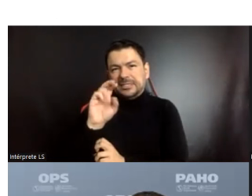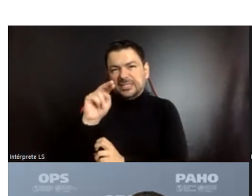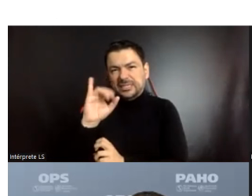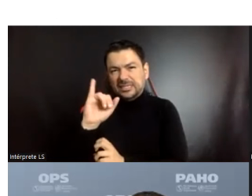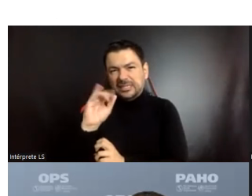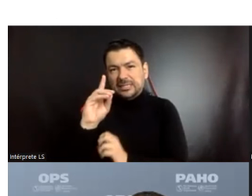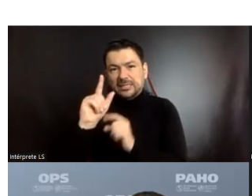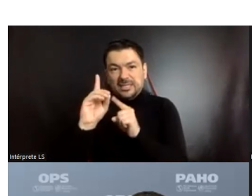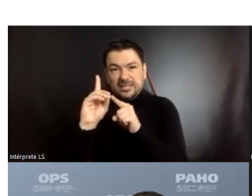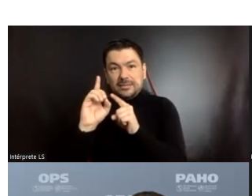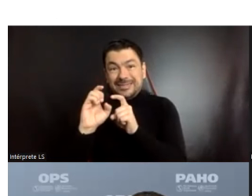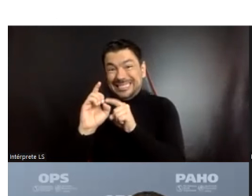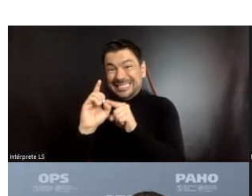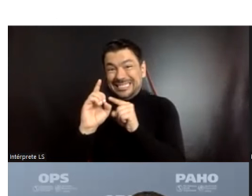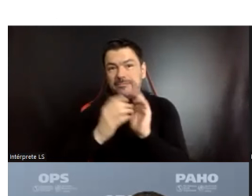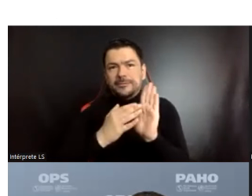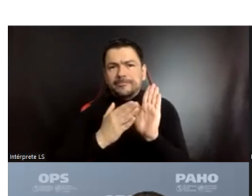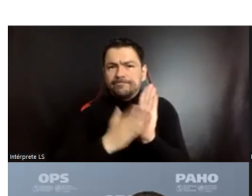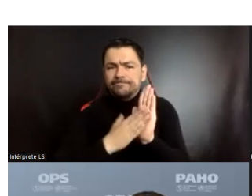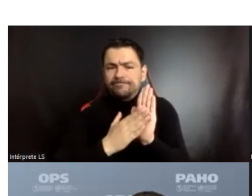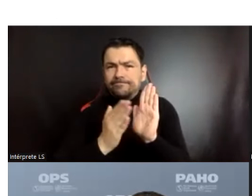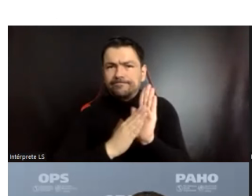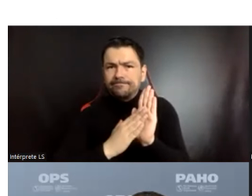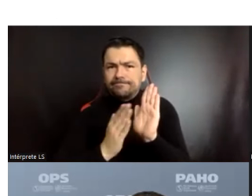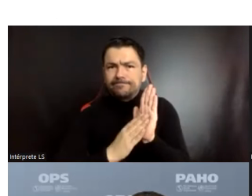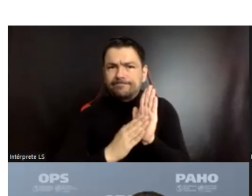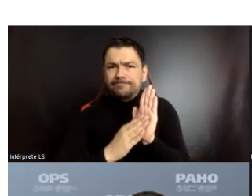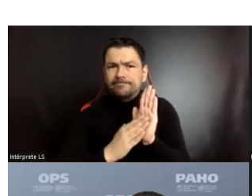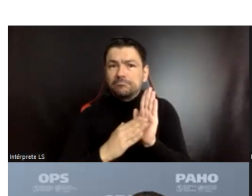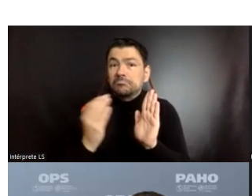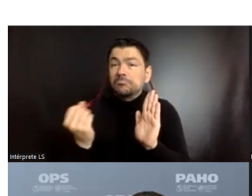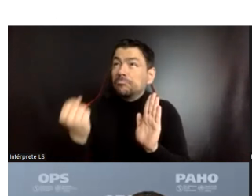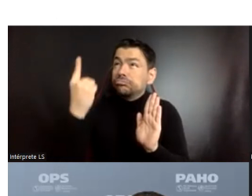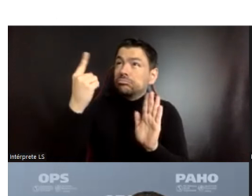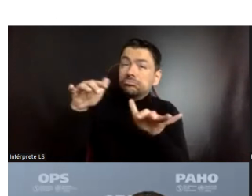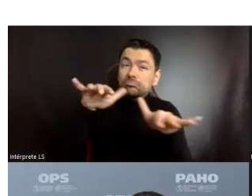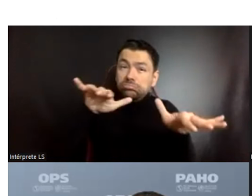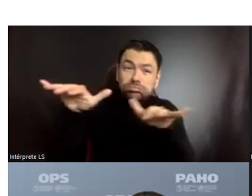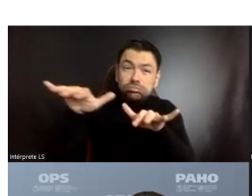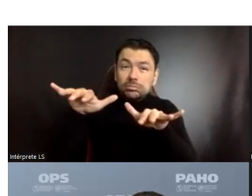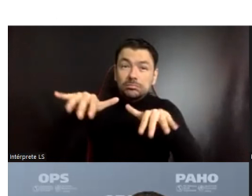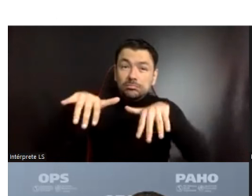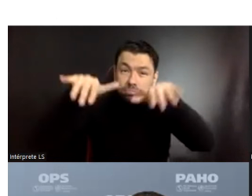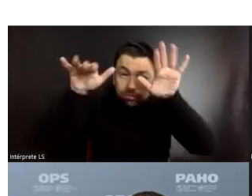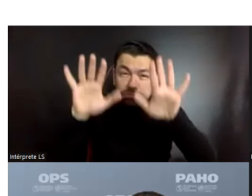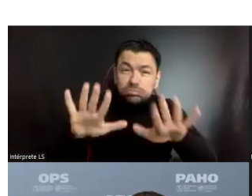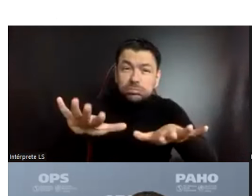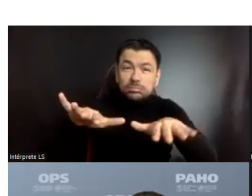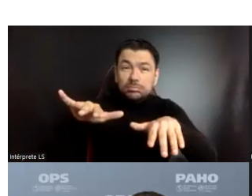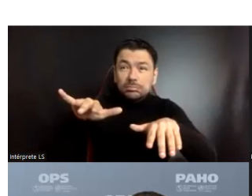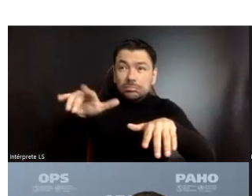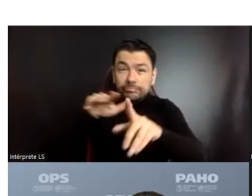evidencia relacionada con desastres y emergencias de salud. Hace como 2 años nos gustó mucho